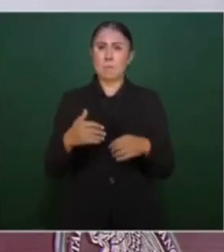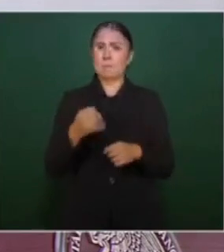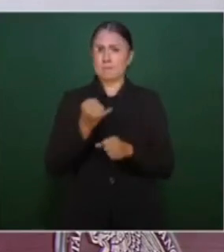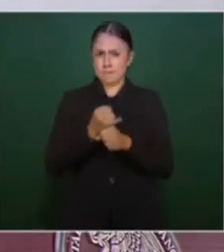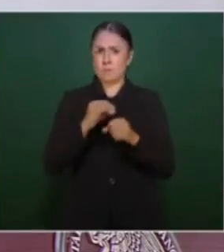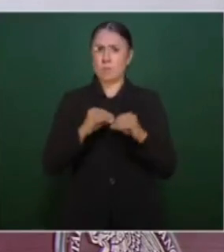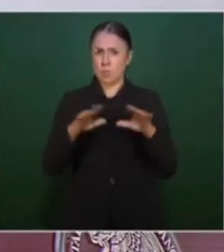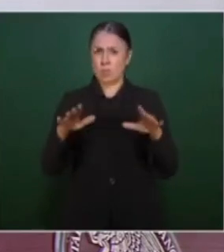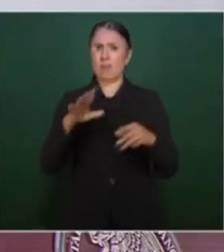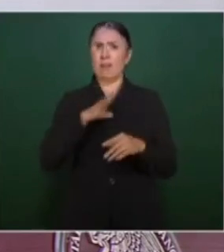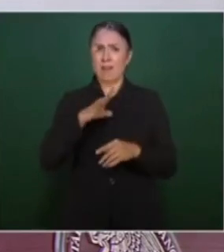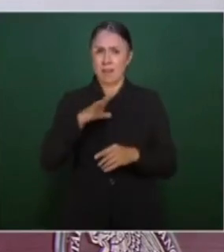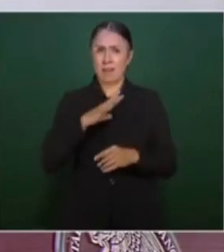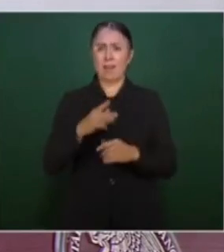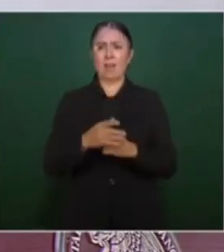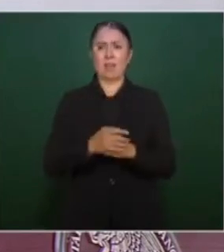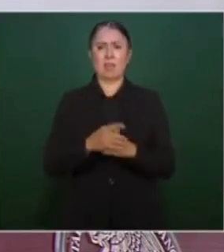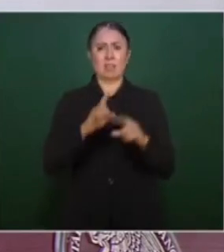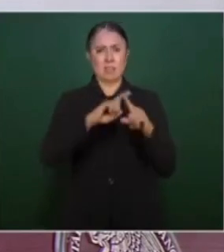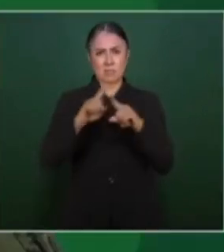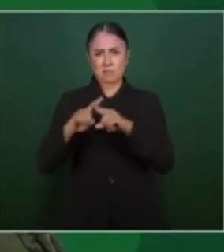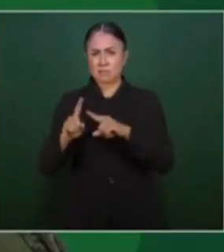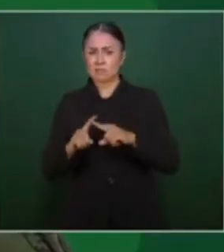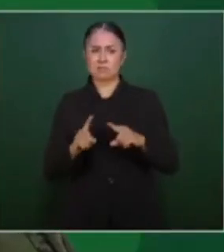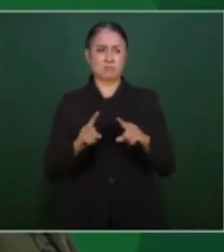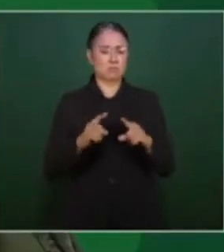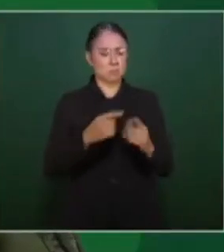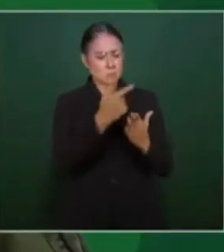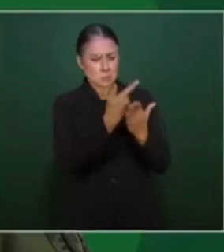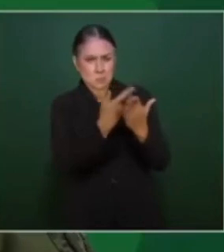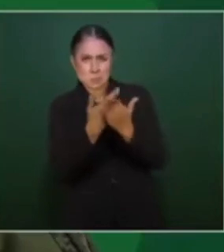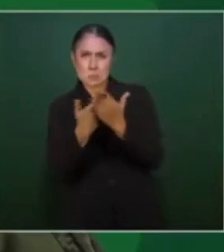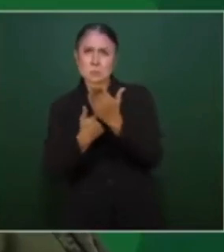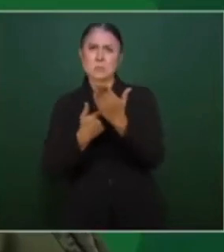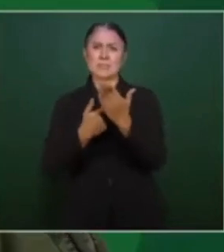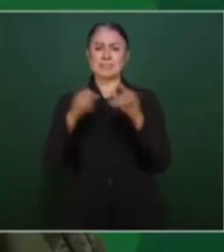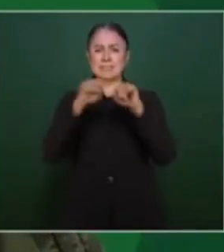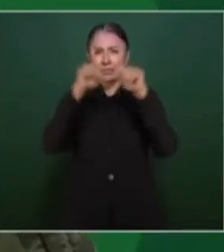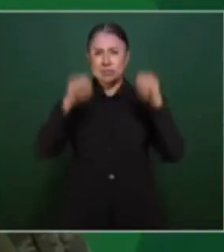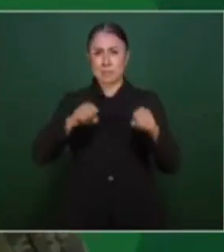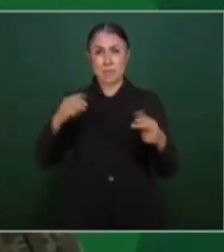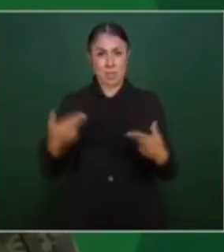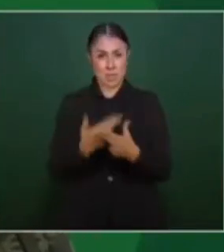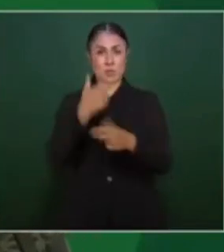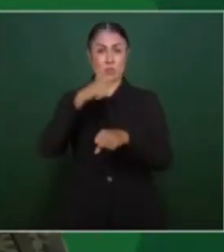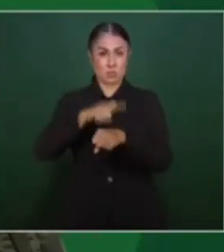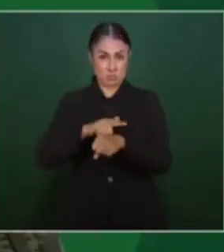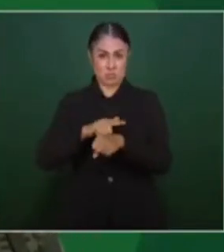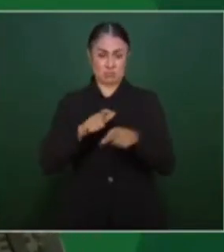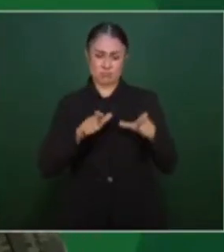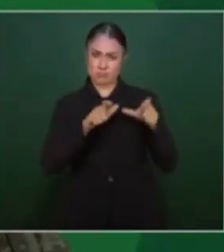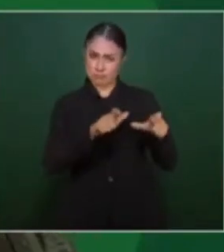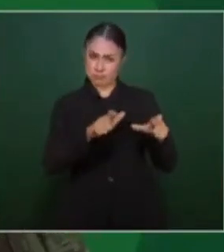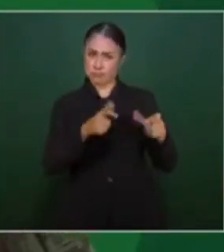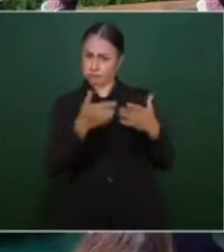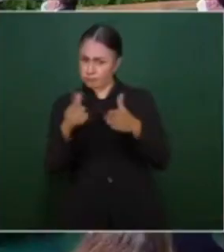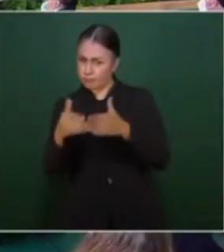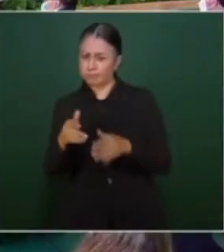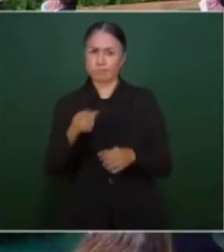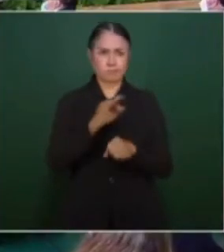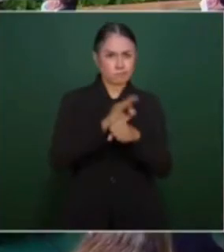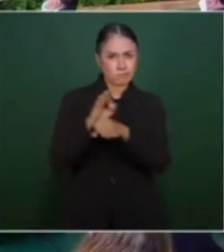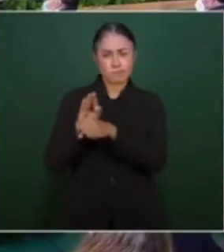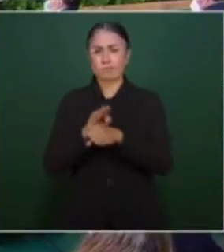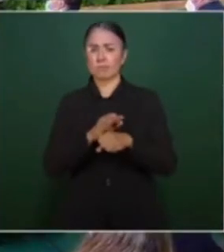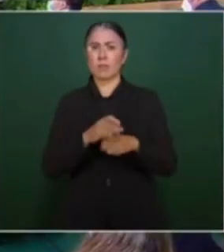de conformidad a los datos del Secretariado Ejecutivo del Sistema Nacional de Seguridad Pública, pues hay